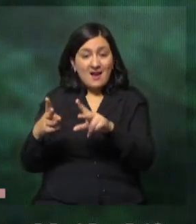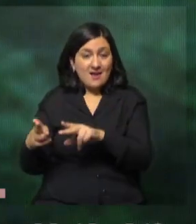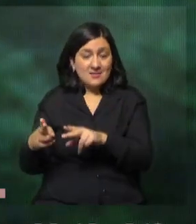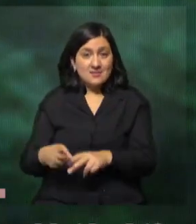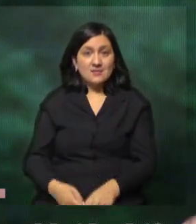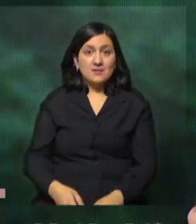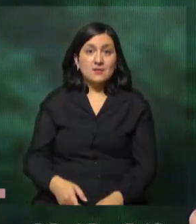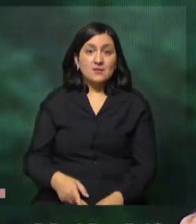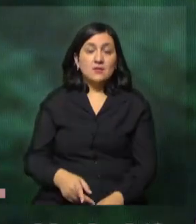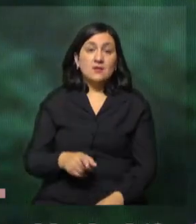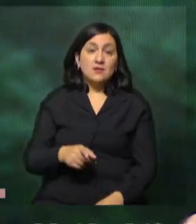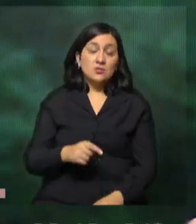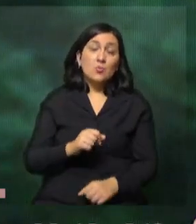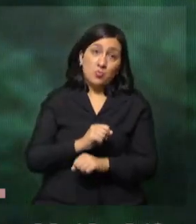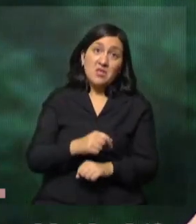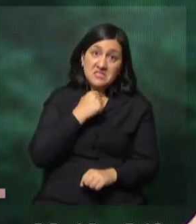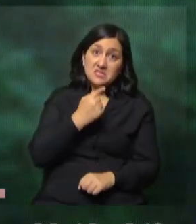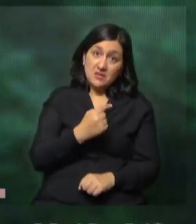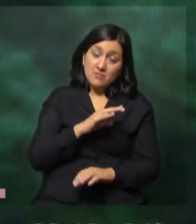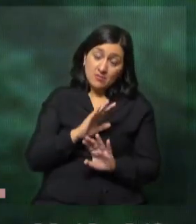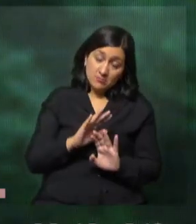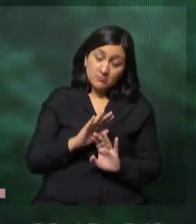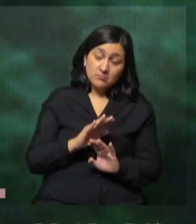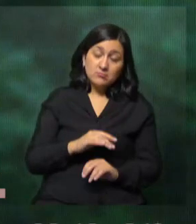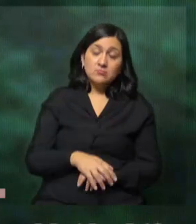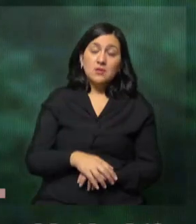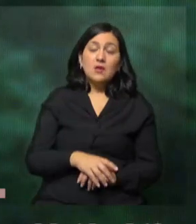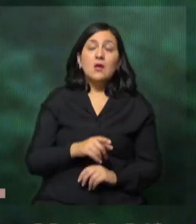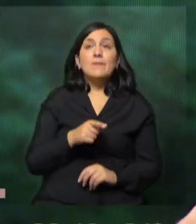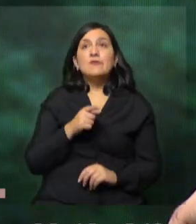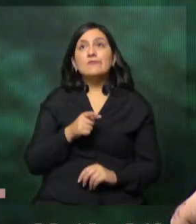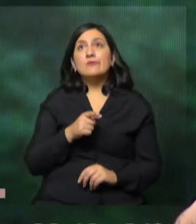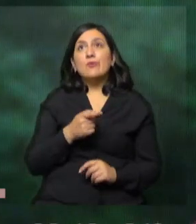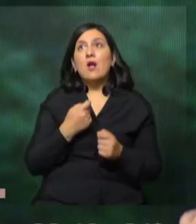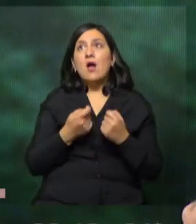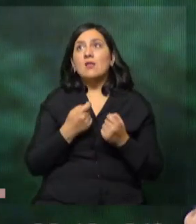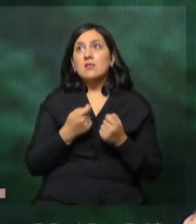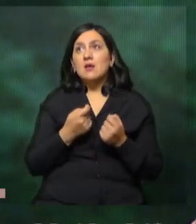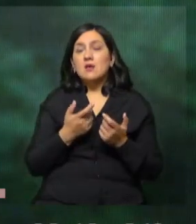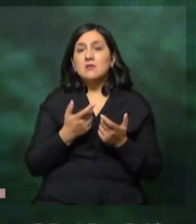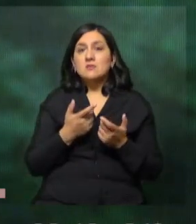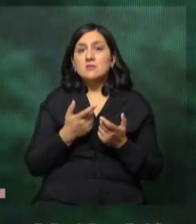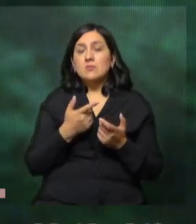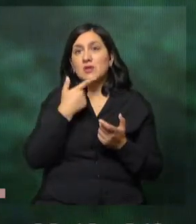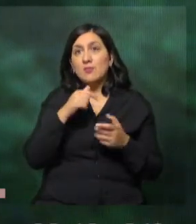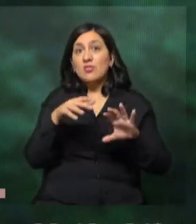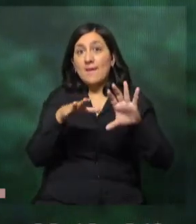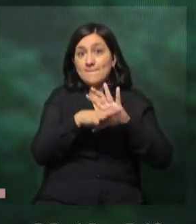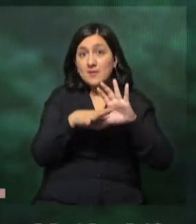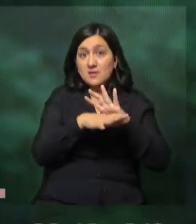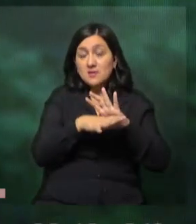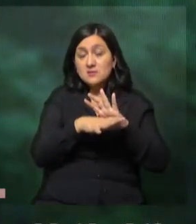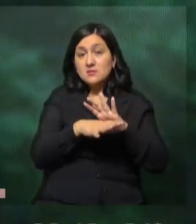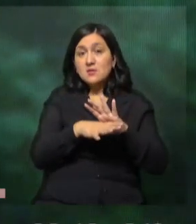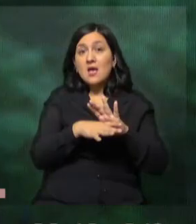en tu casa, te puedes pasar esa tarifa, te conviene. Si vos estás dentro del de espectro del Mides y dentro de los planes de inclusión